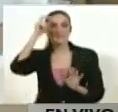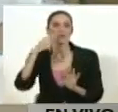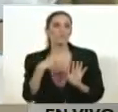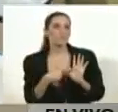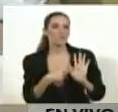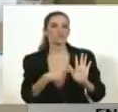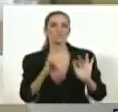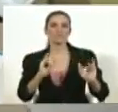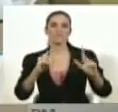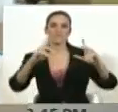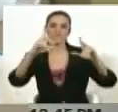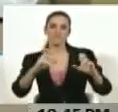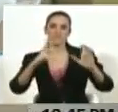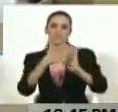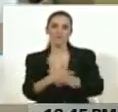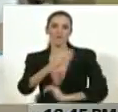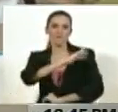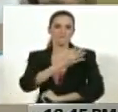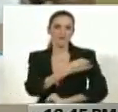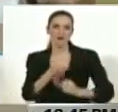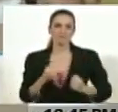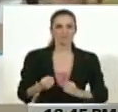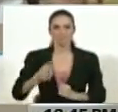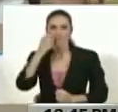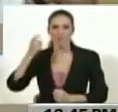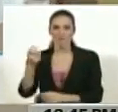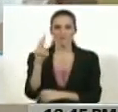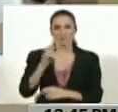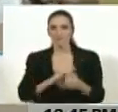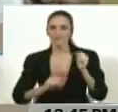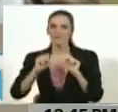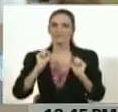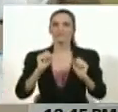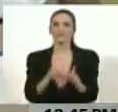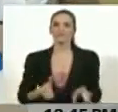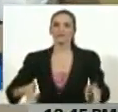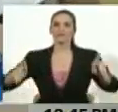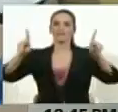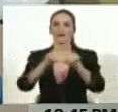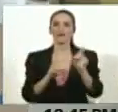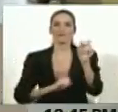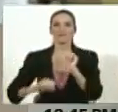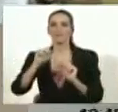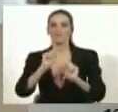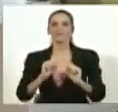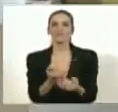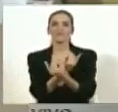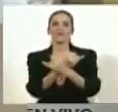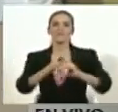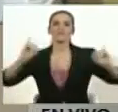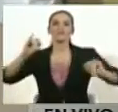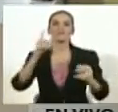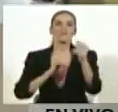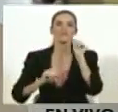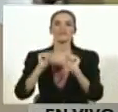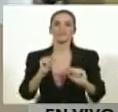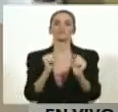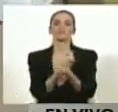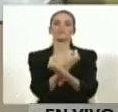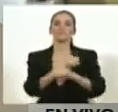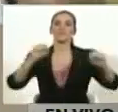esto la fuerza del pueblo de Venezuela defendiendo su dignidad defendiendo su independencia y defendiendo su